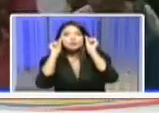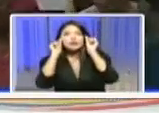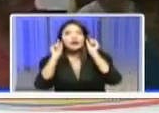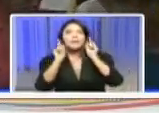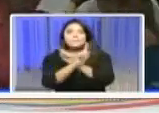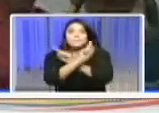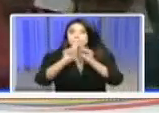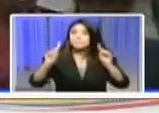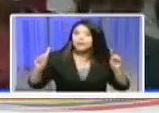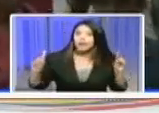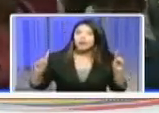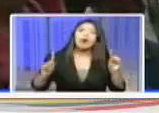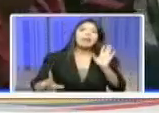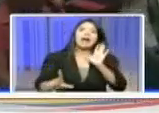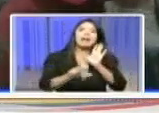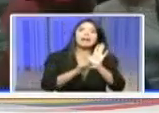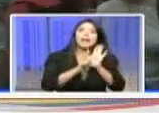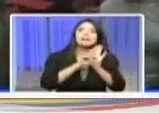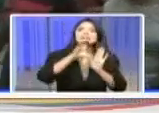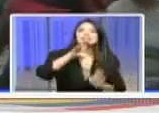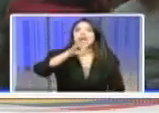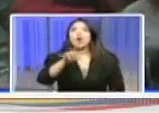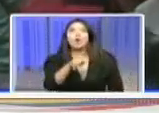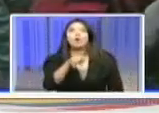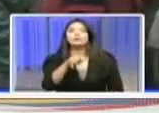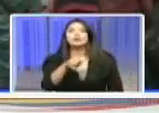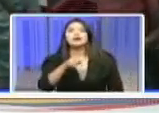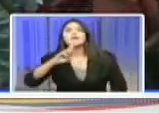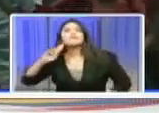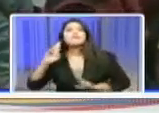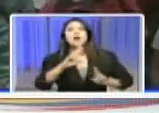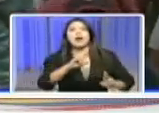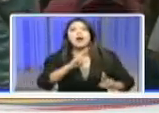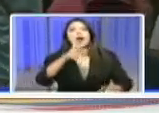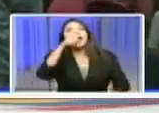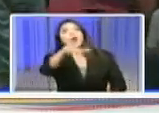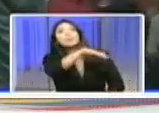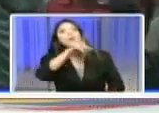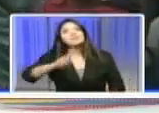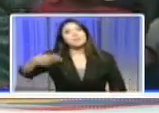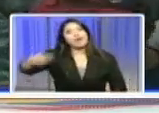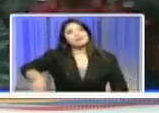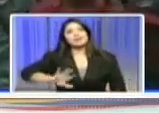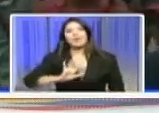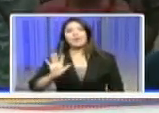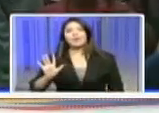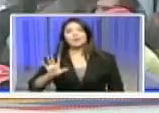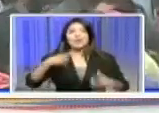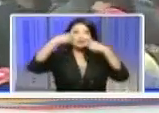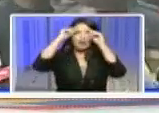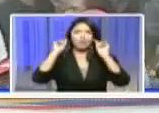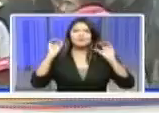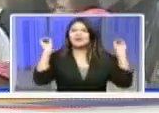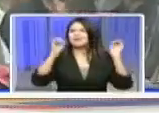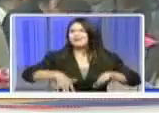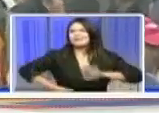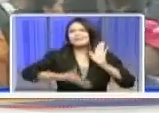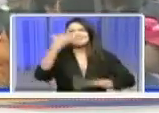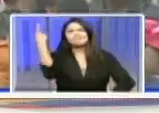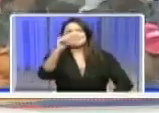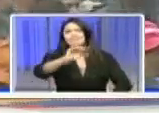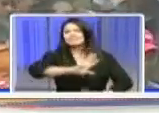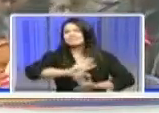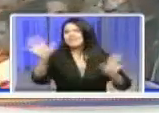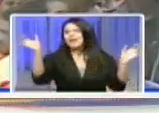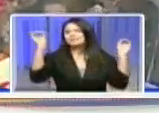pero a la ley CJ le salió un pueblo y el TSJ. CJ, retírate,